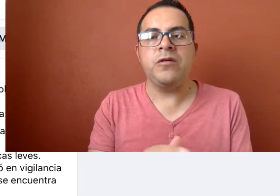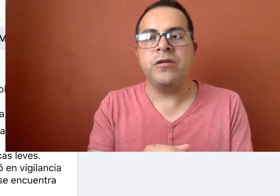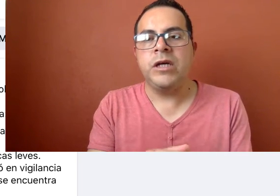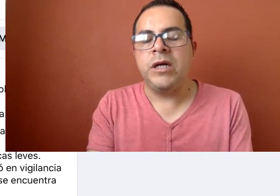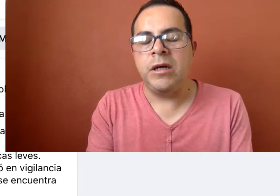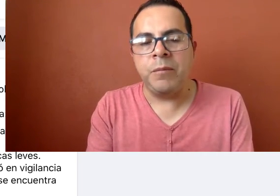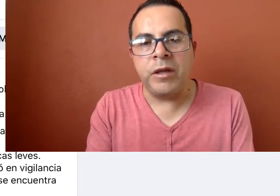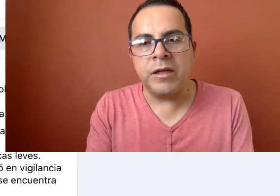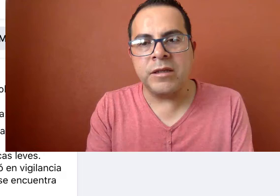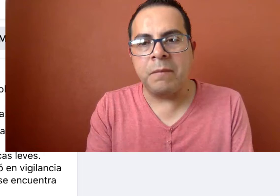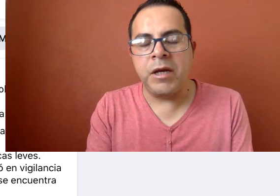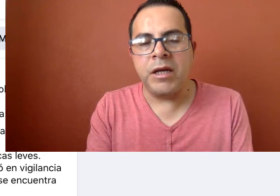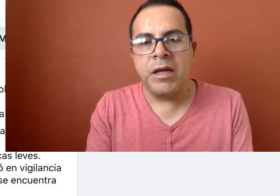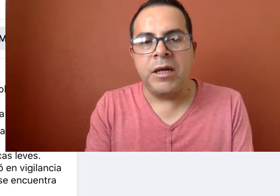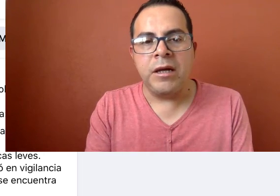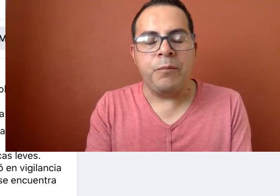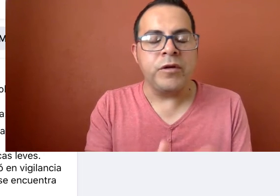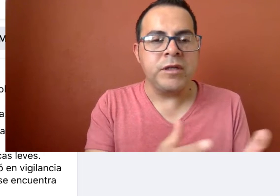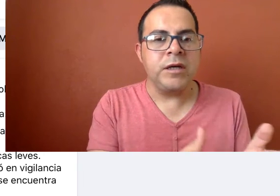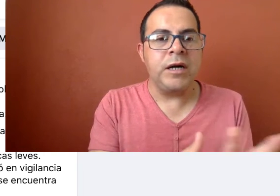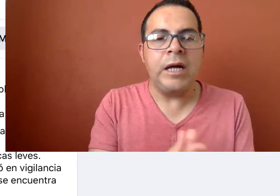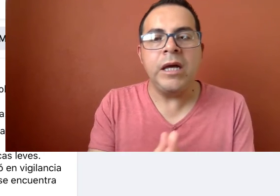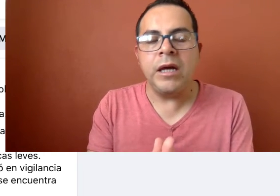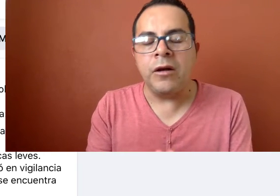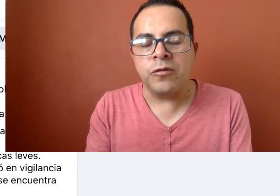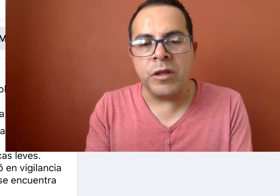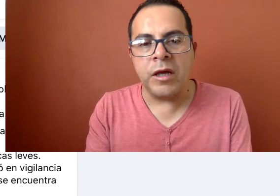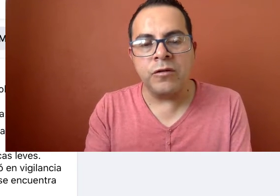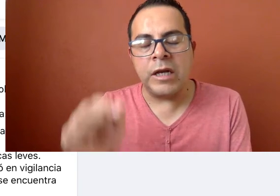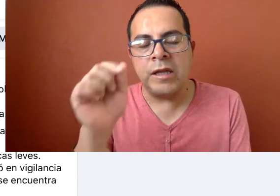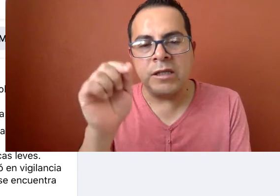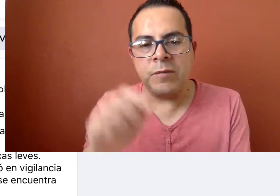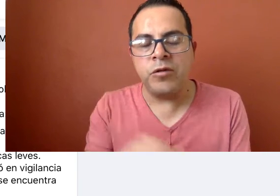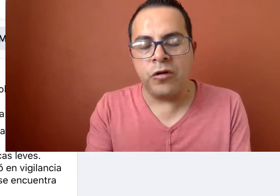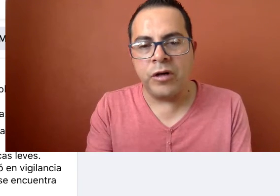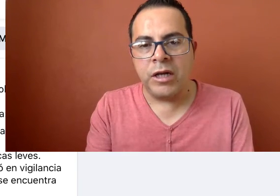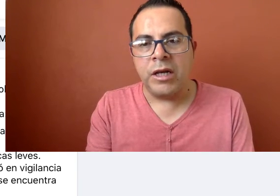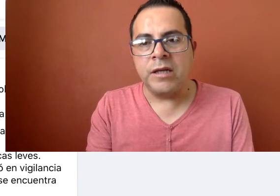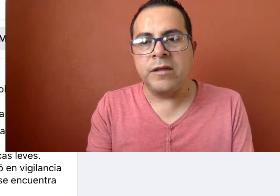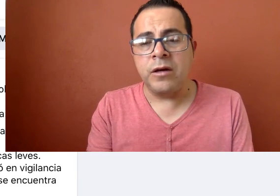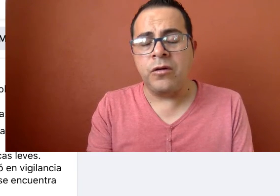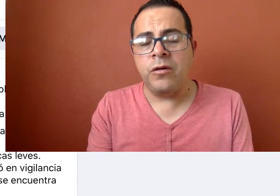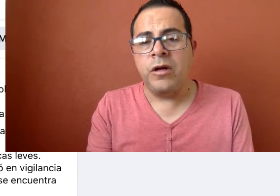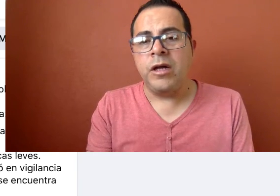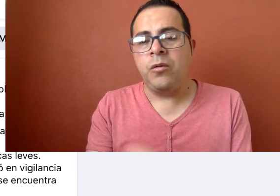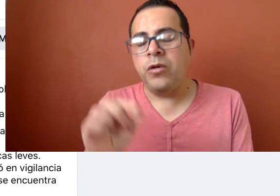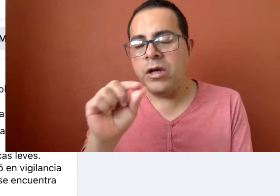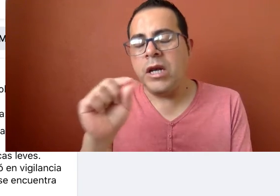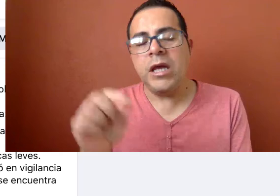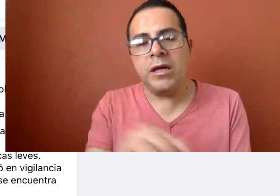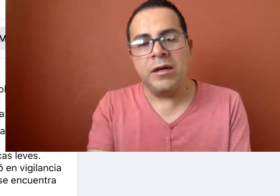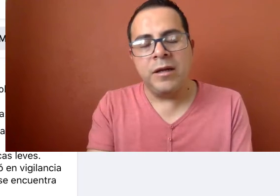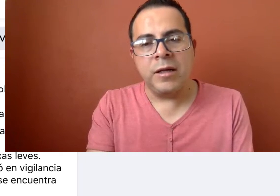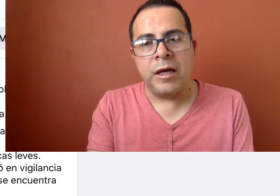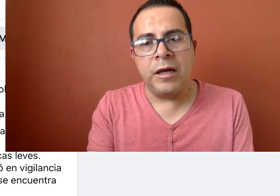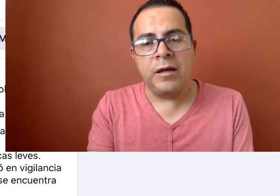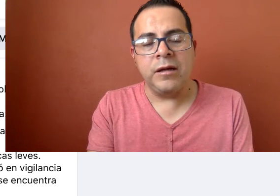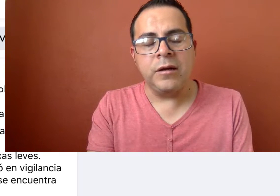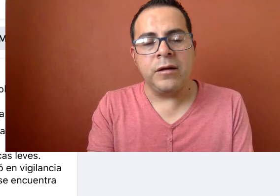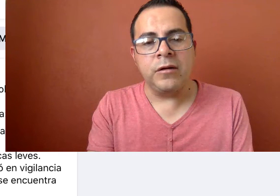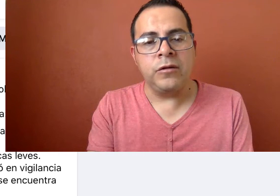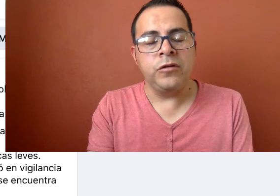nuevamente videos, pedirles también, ahí en los videos, en la descripción, les dejo un link